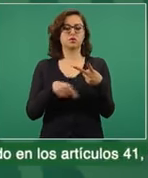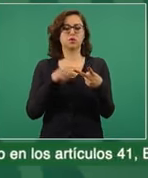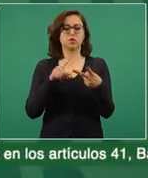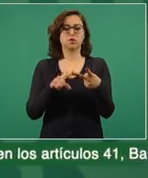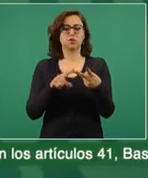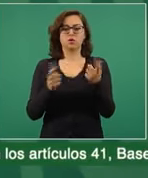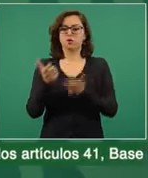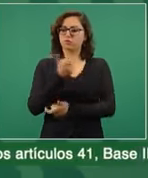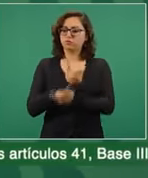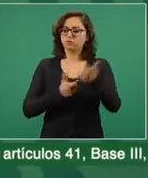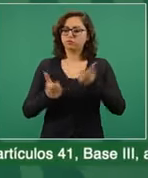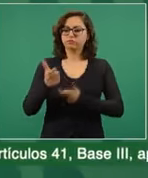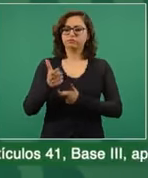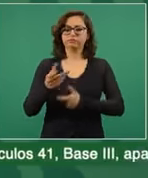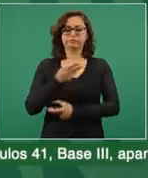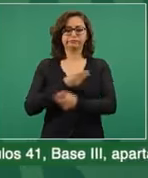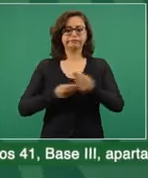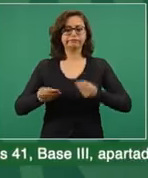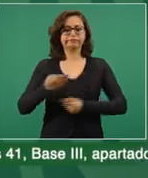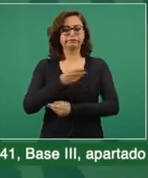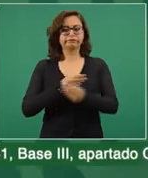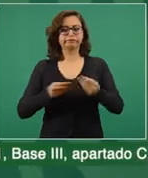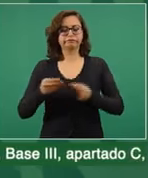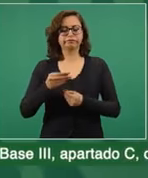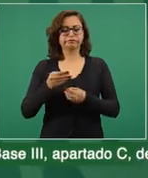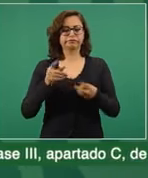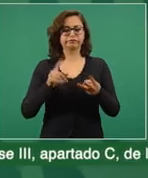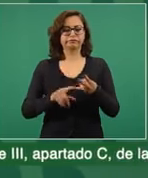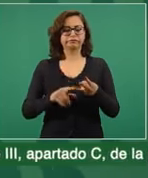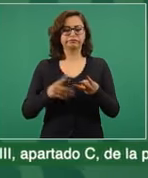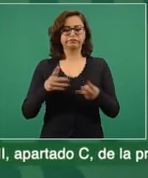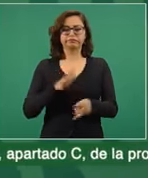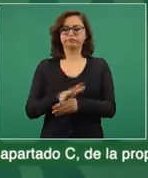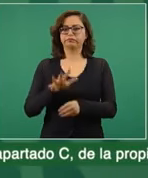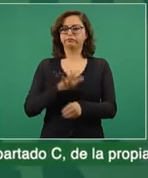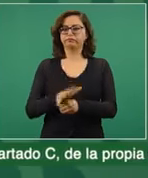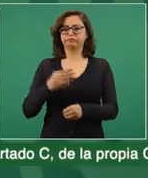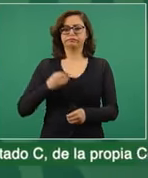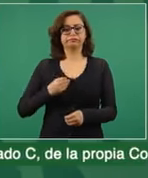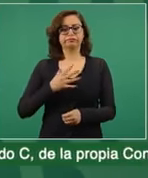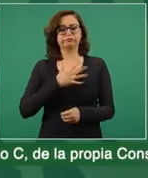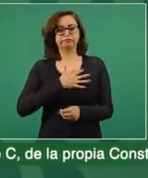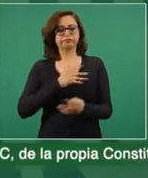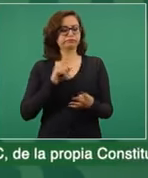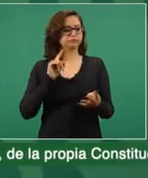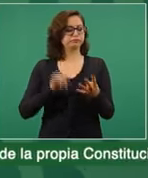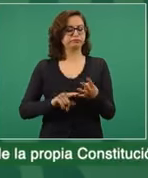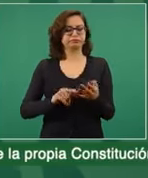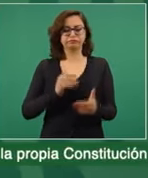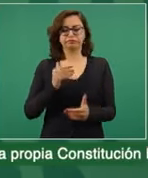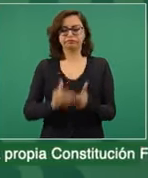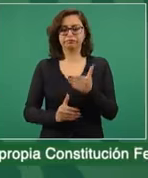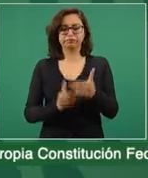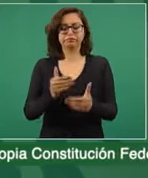crecimiento económico, bienestar material, progreso, si no hay